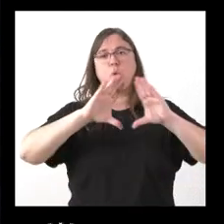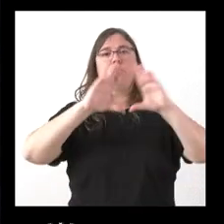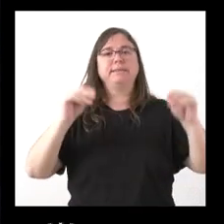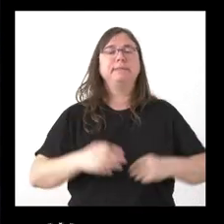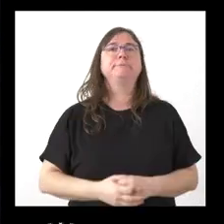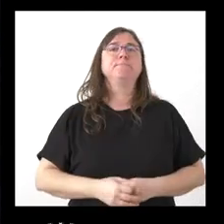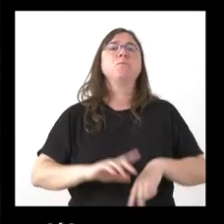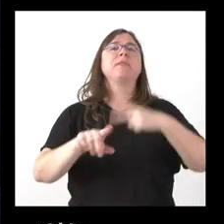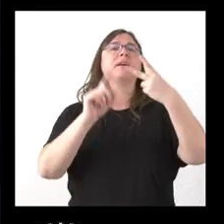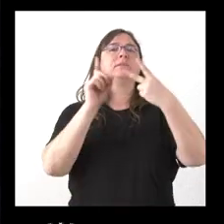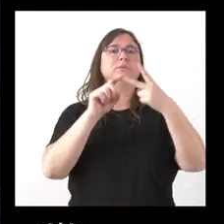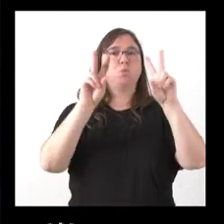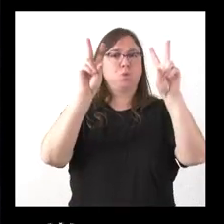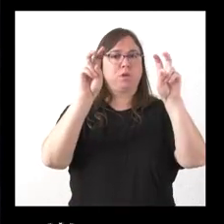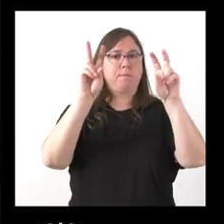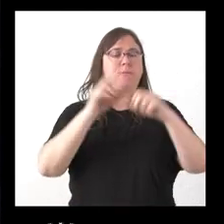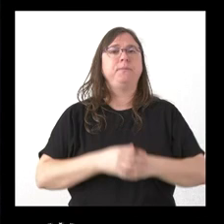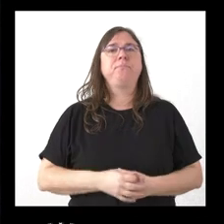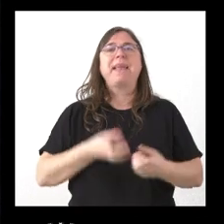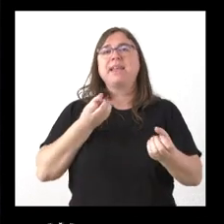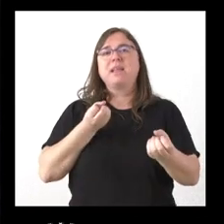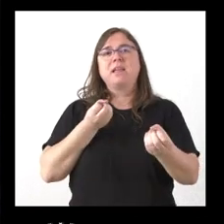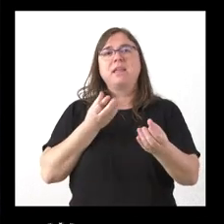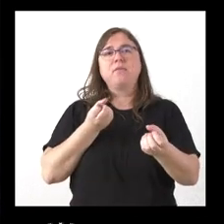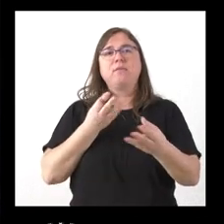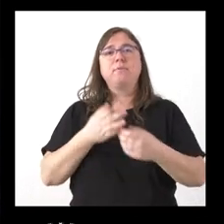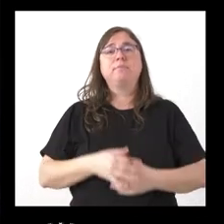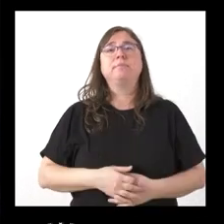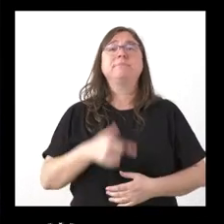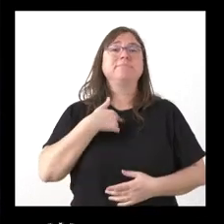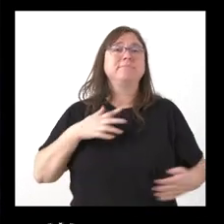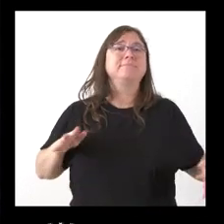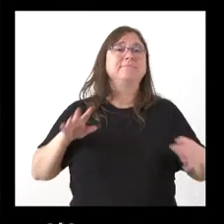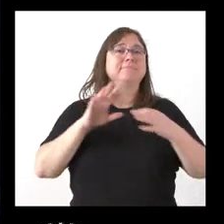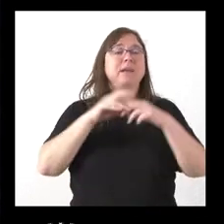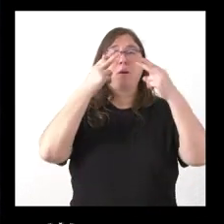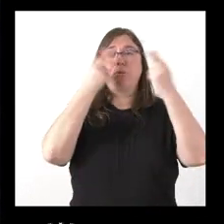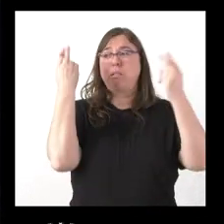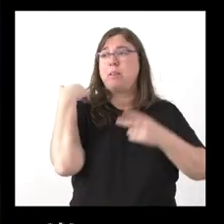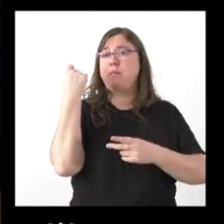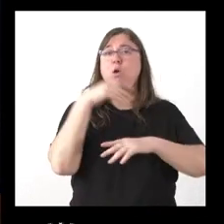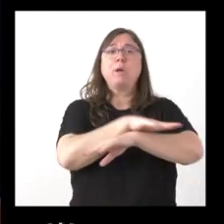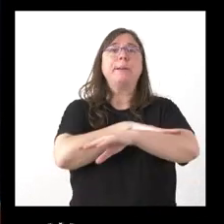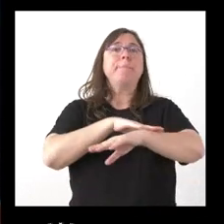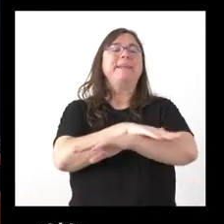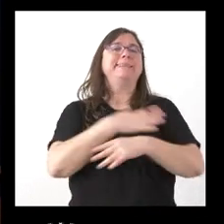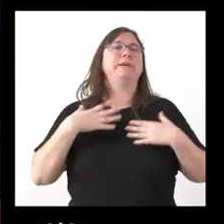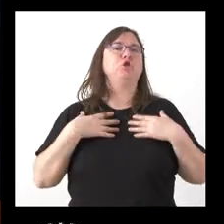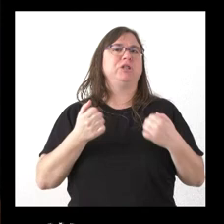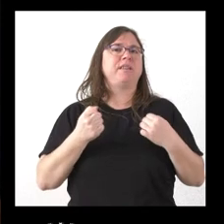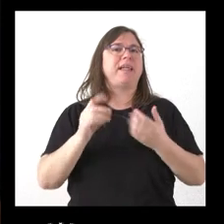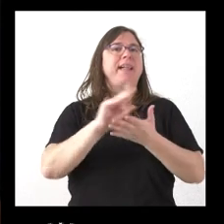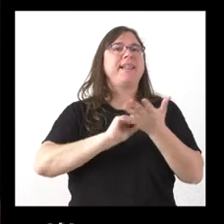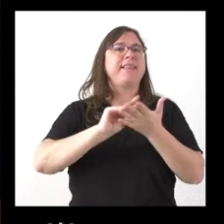un segundo una segunda información la que tiene que ver con la publicación muy reciente del Ministerio de sanidad de algunos datos